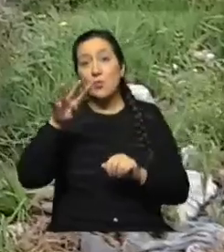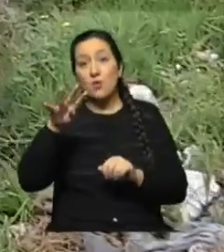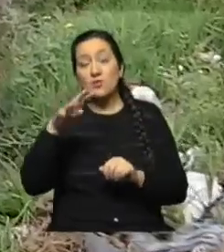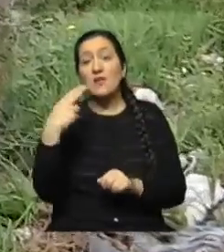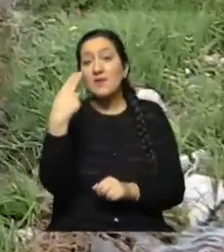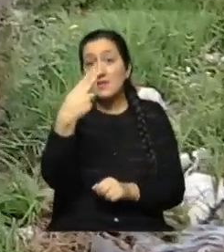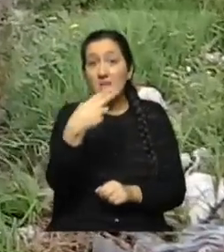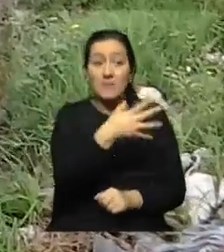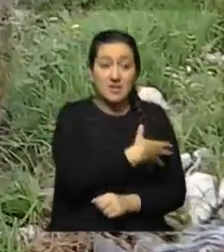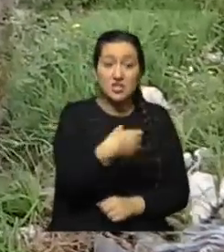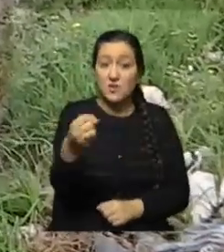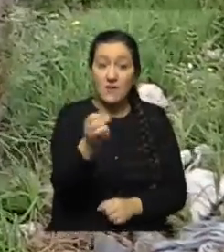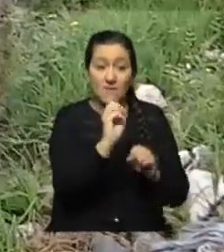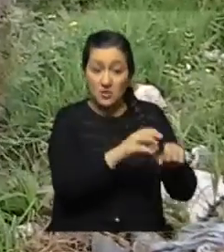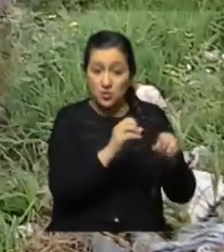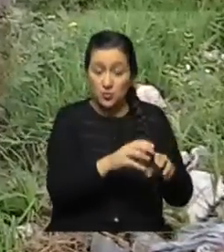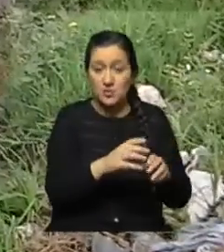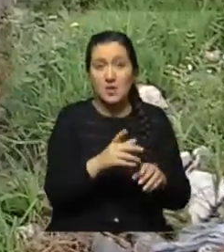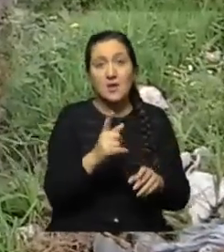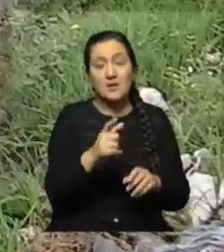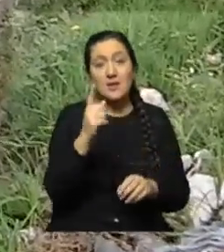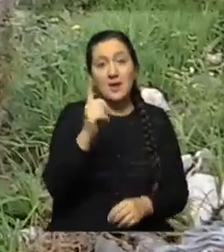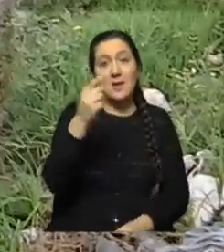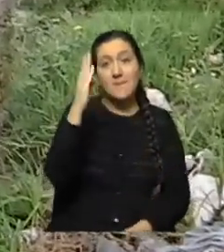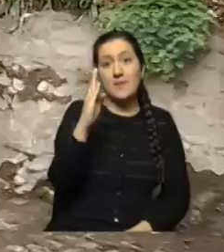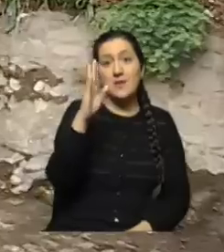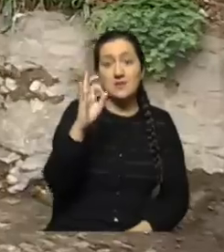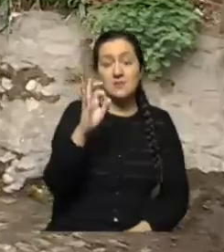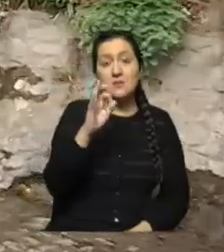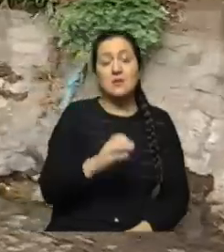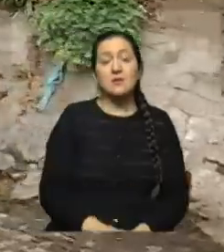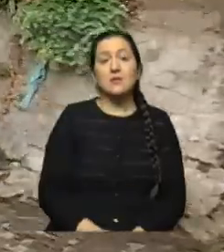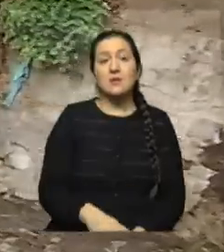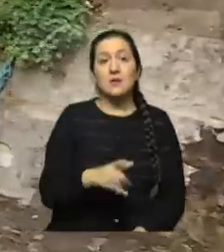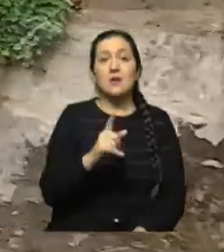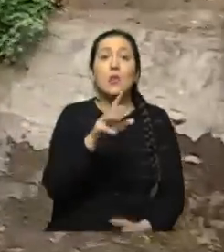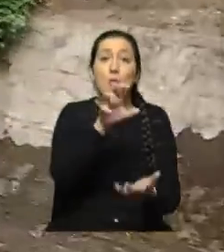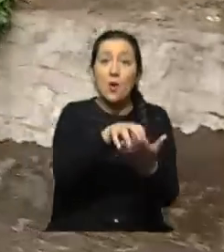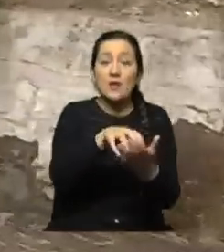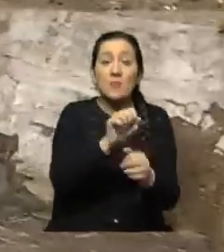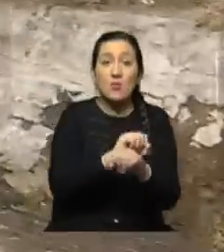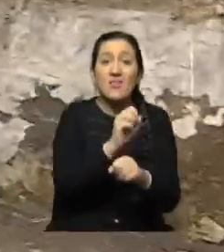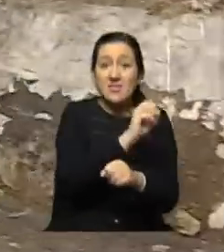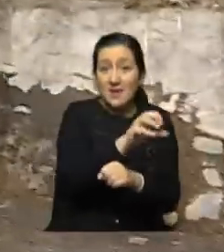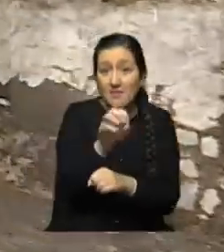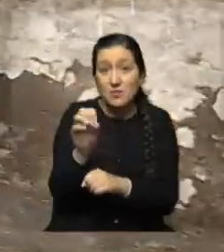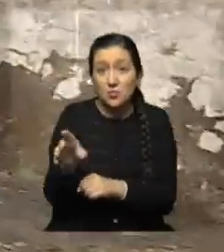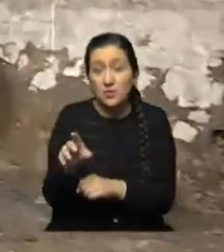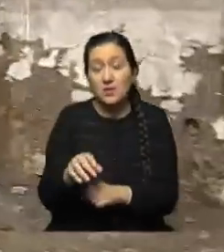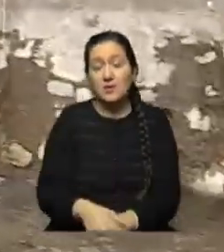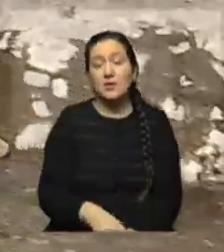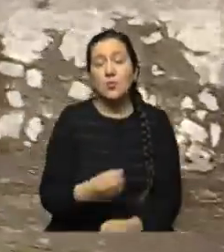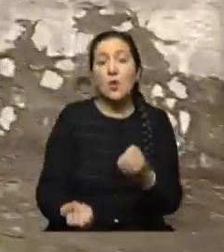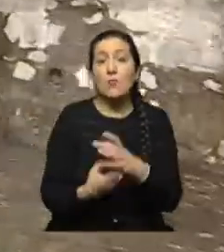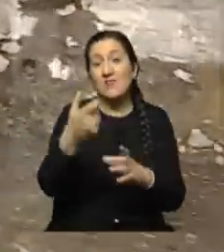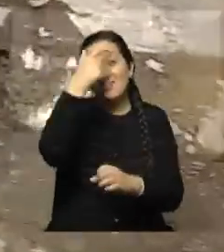para recolección y transporte y tiene geolocalizados 220 puntos en los que se tienen residuos de forma ilegal con la nueva tecnología